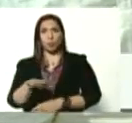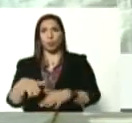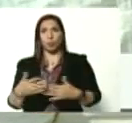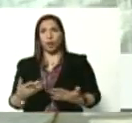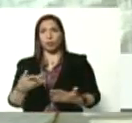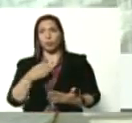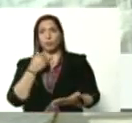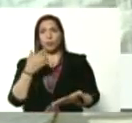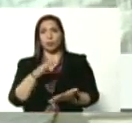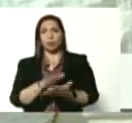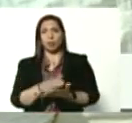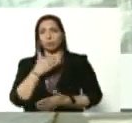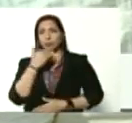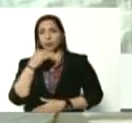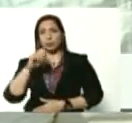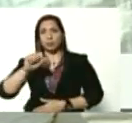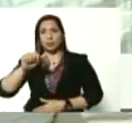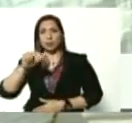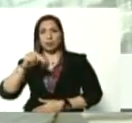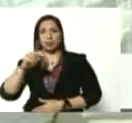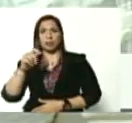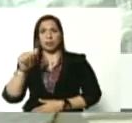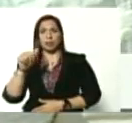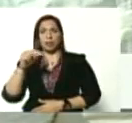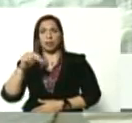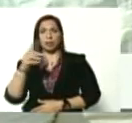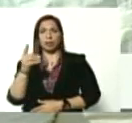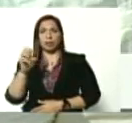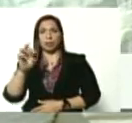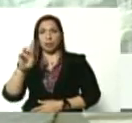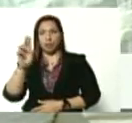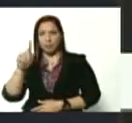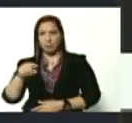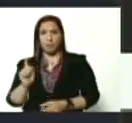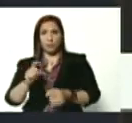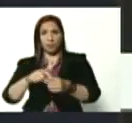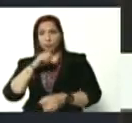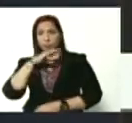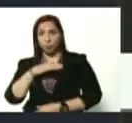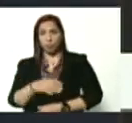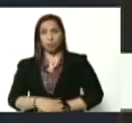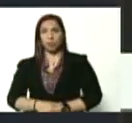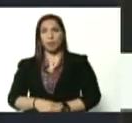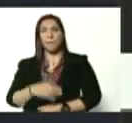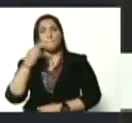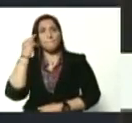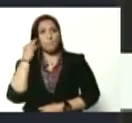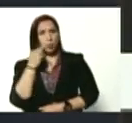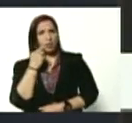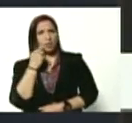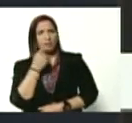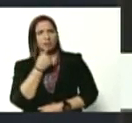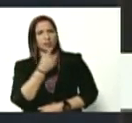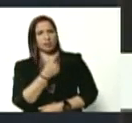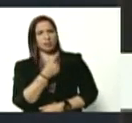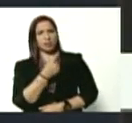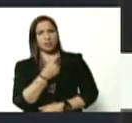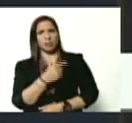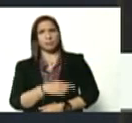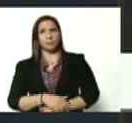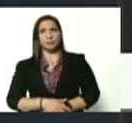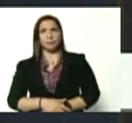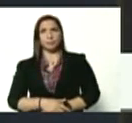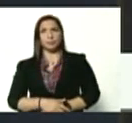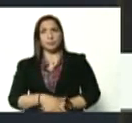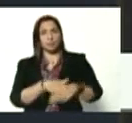fusilar a santander o parte de la historia bolívar decide perdonarlo y santander